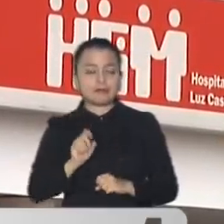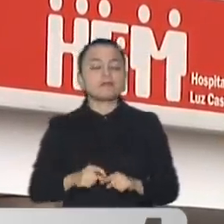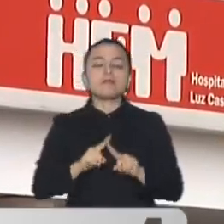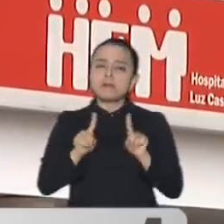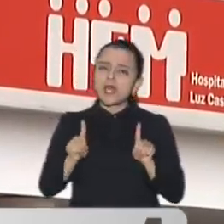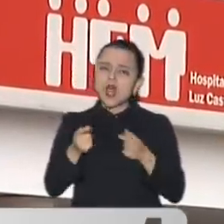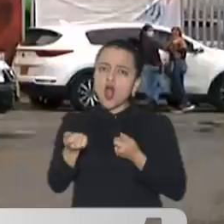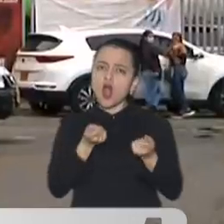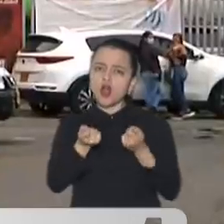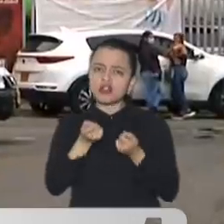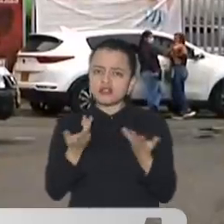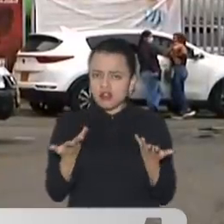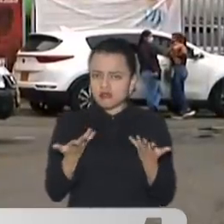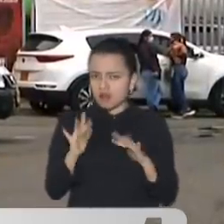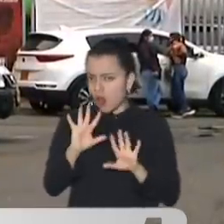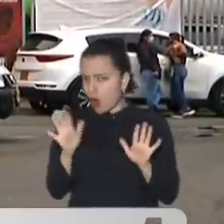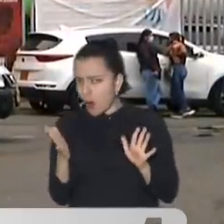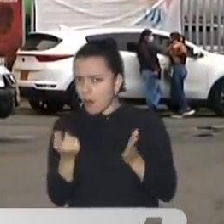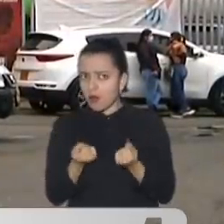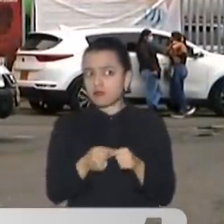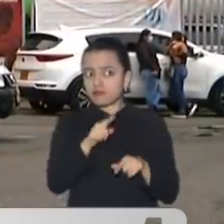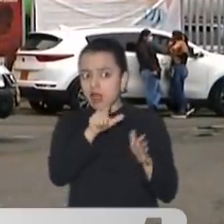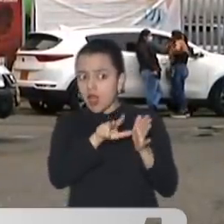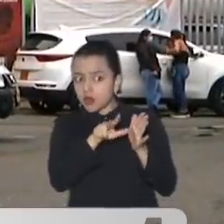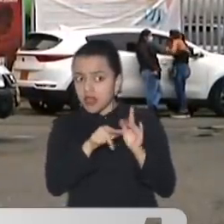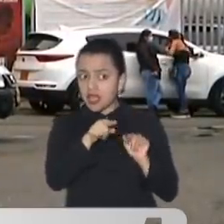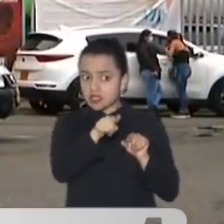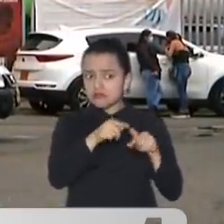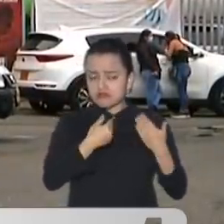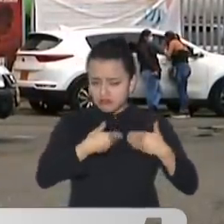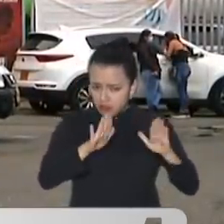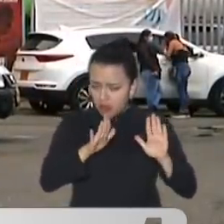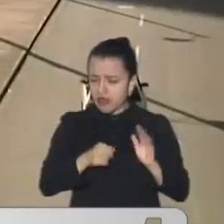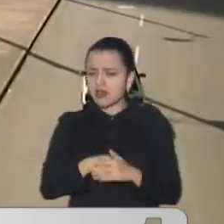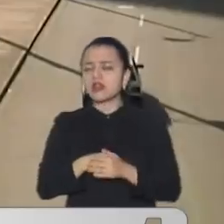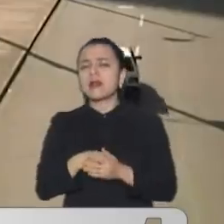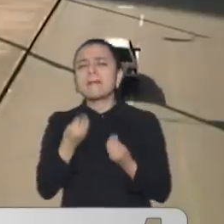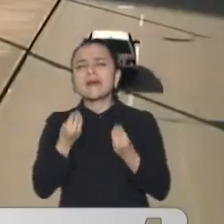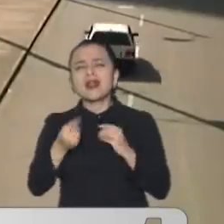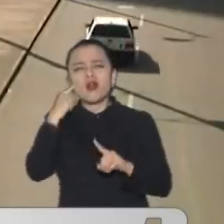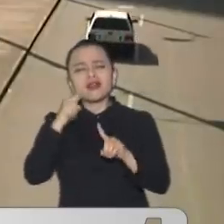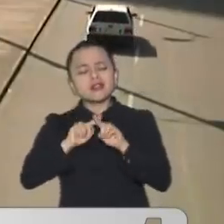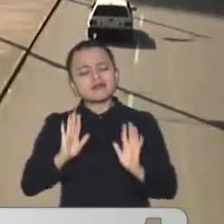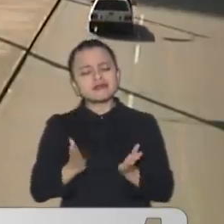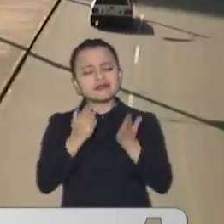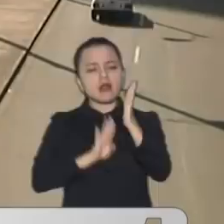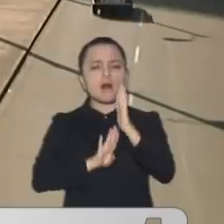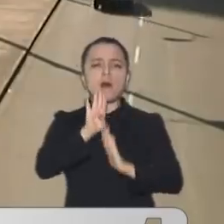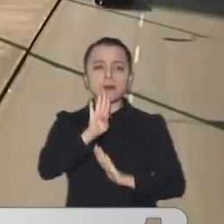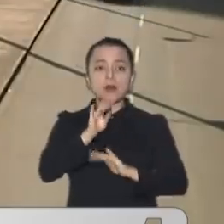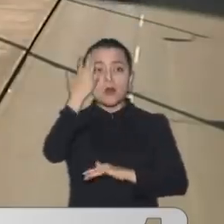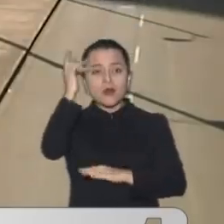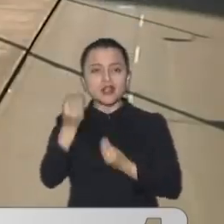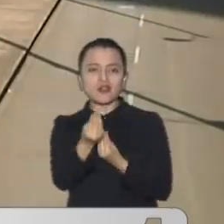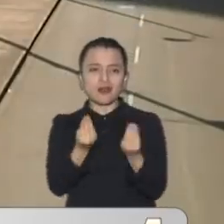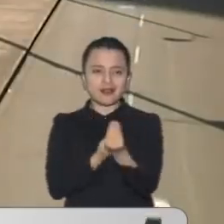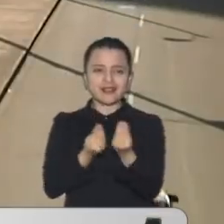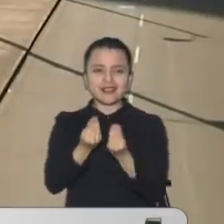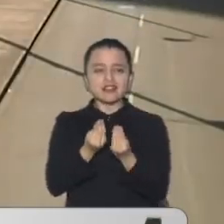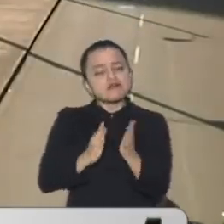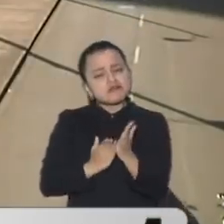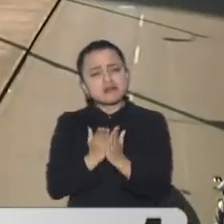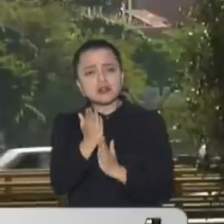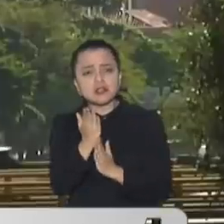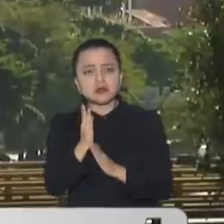habrá algunas excepciones como los hoteles y los restaurantes para evitar que haya pérdidas económicas. Esta medida del pico y cédula también